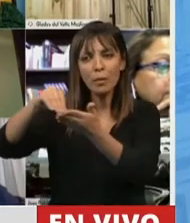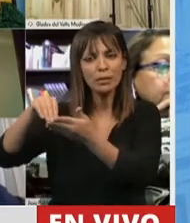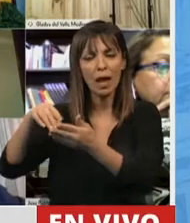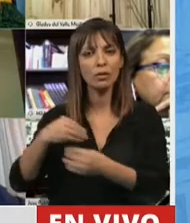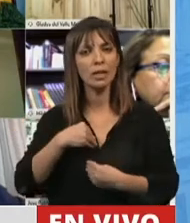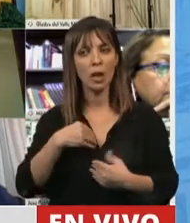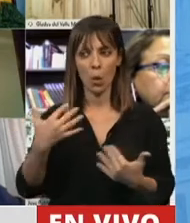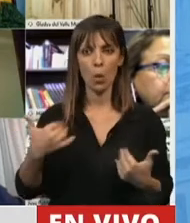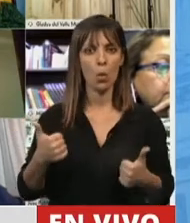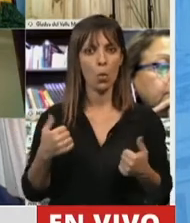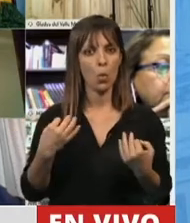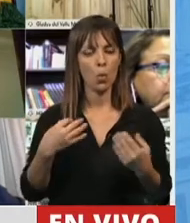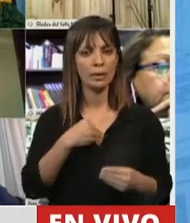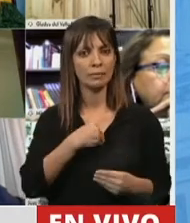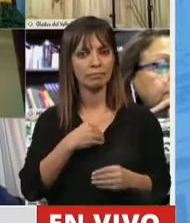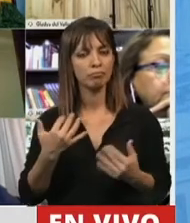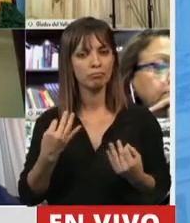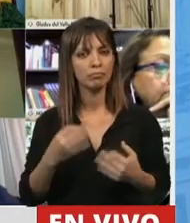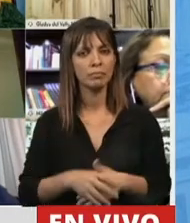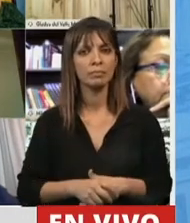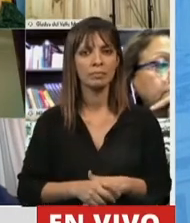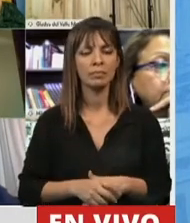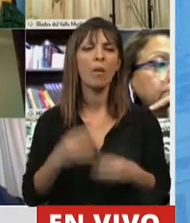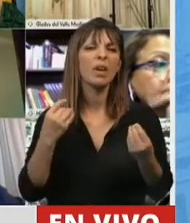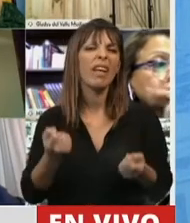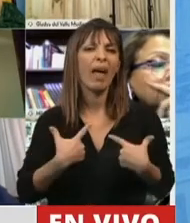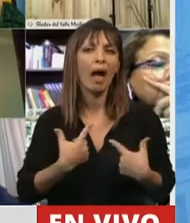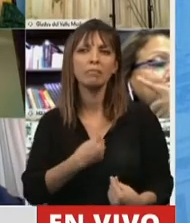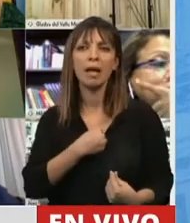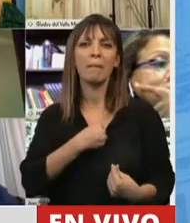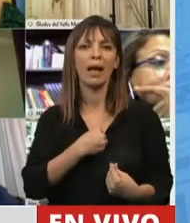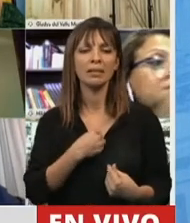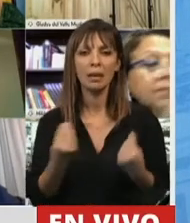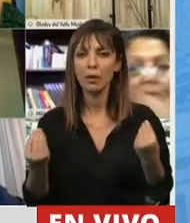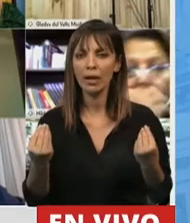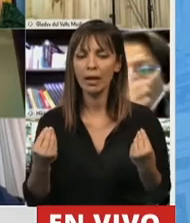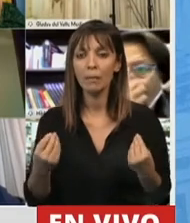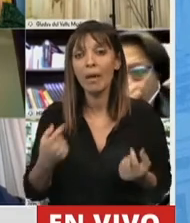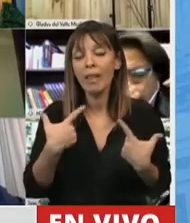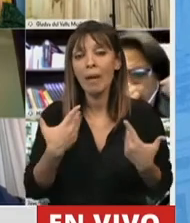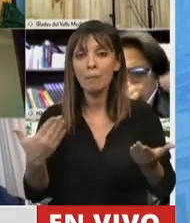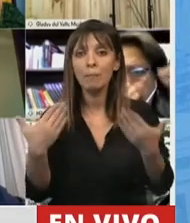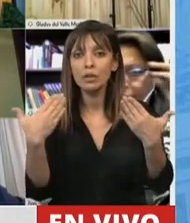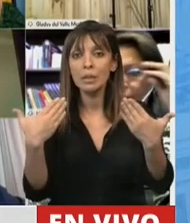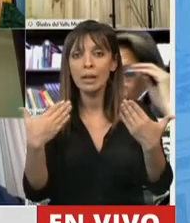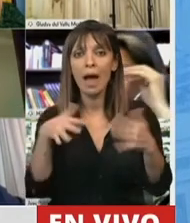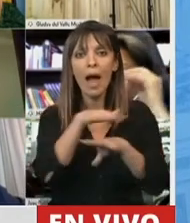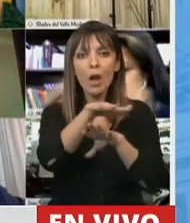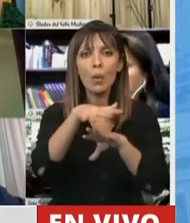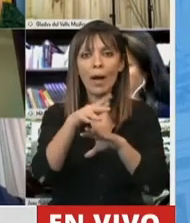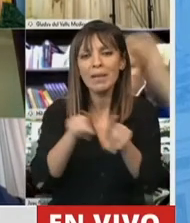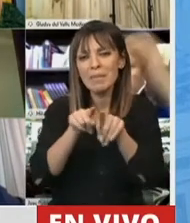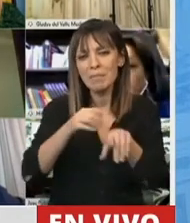que están en nuestras condiciones. ¿Y por qué digo que genera esperanza? Porque nos va a dar la oportunidad a aquellos lugares como lo